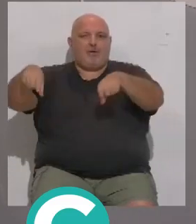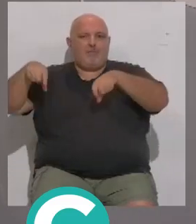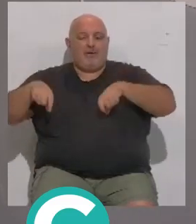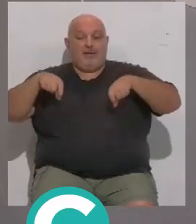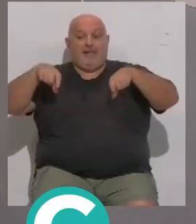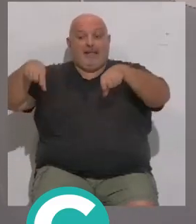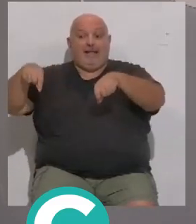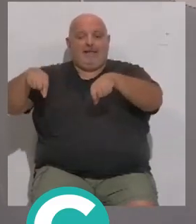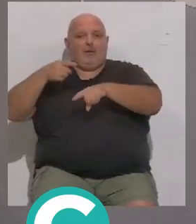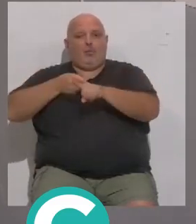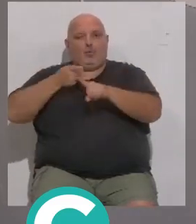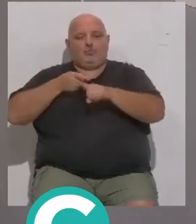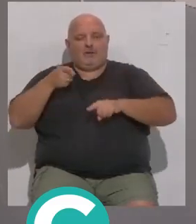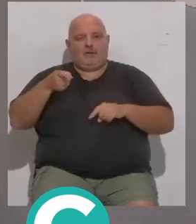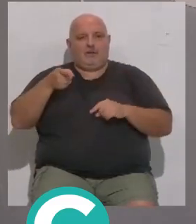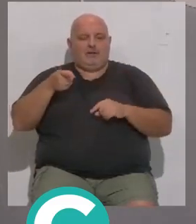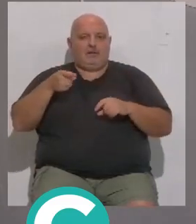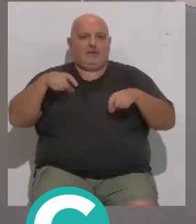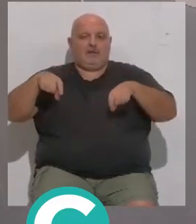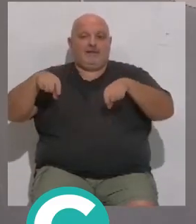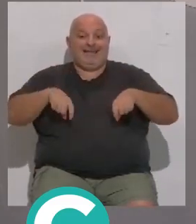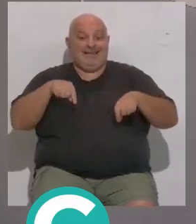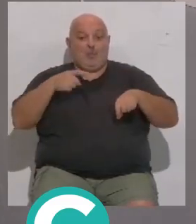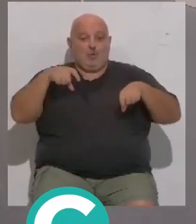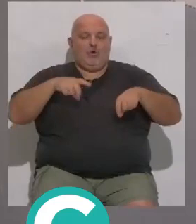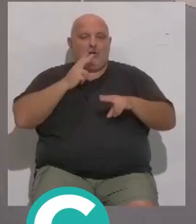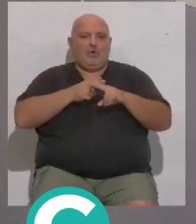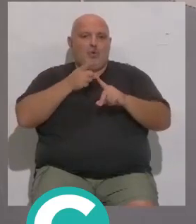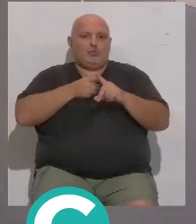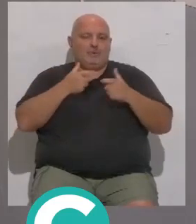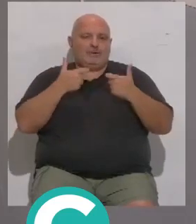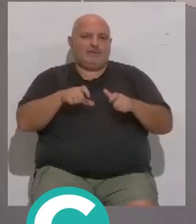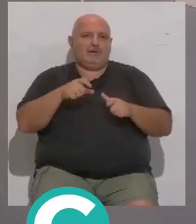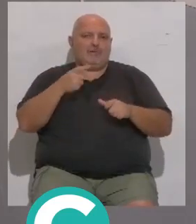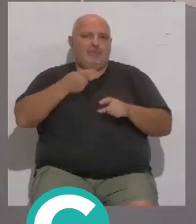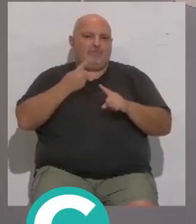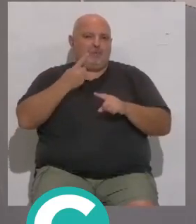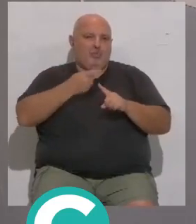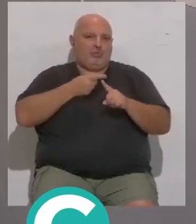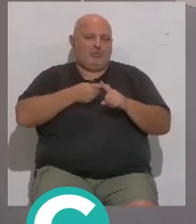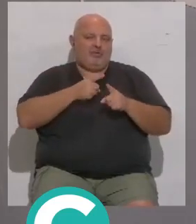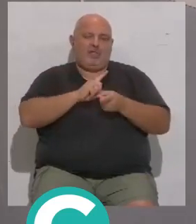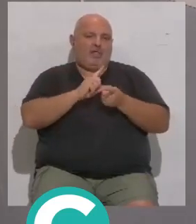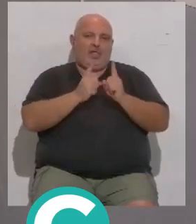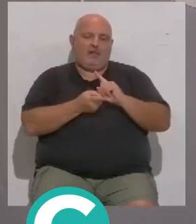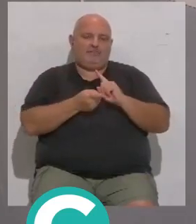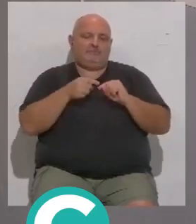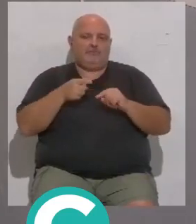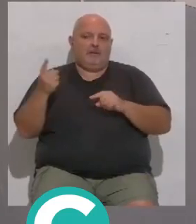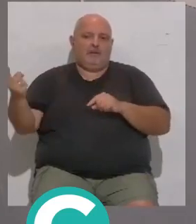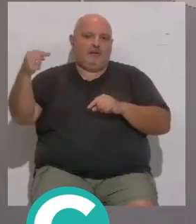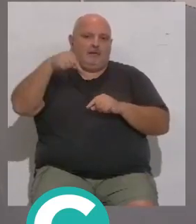césped sintético. El de abajo, el Ramón Blanco, era de uso exclusivo de la primera plantilla, pero va a volver